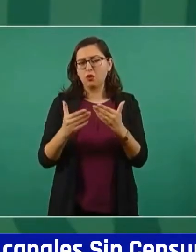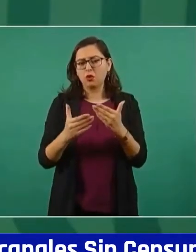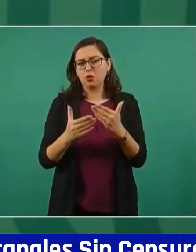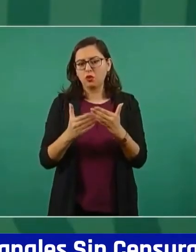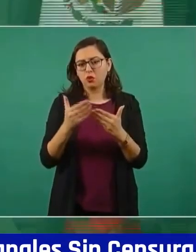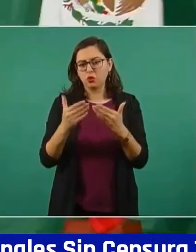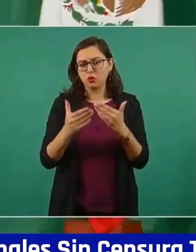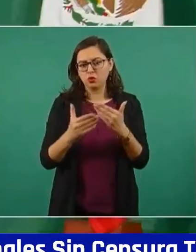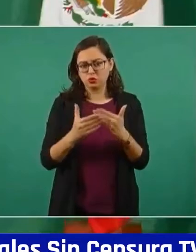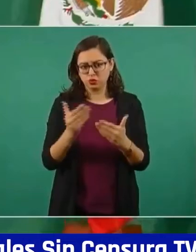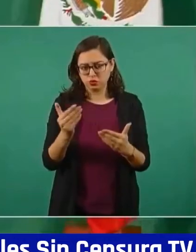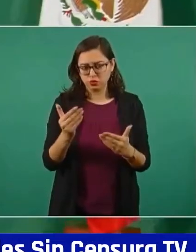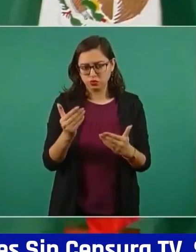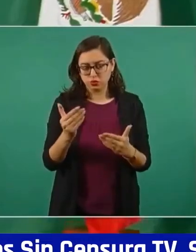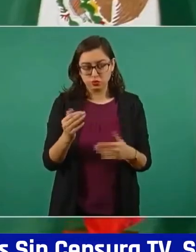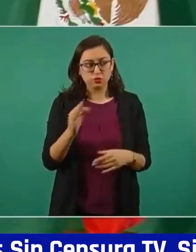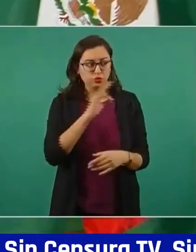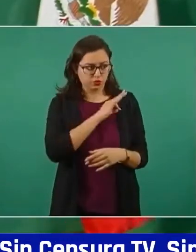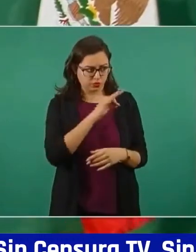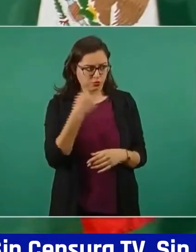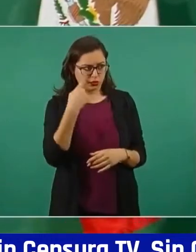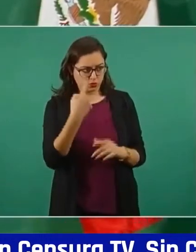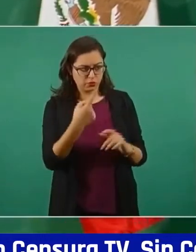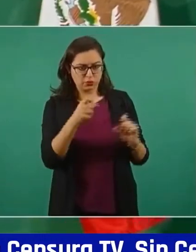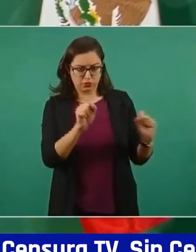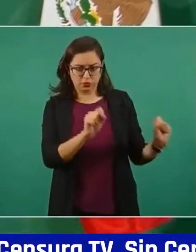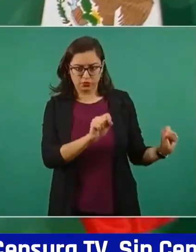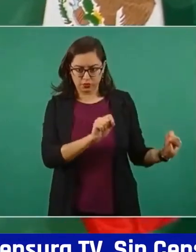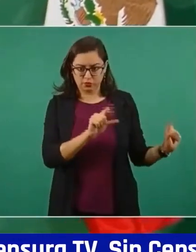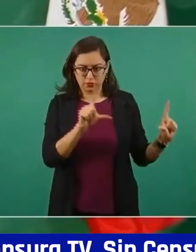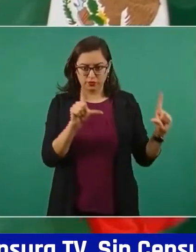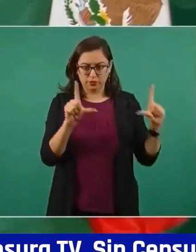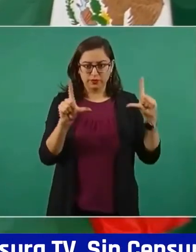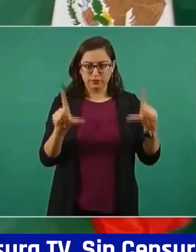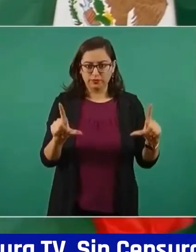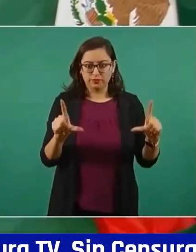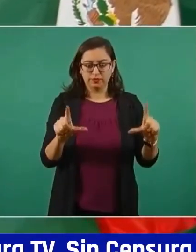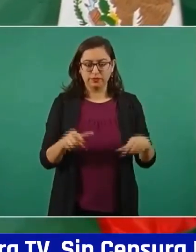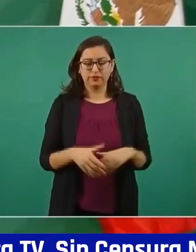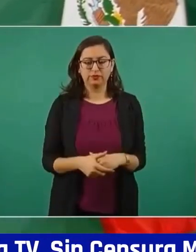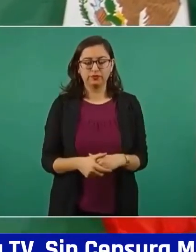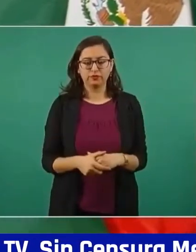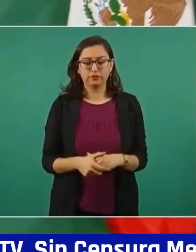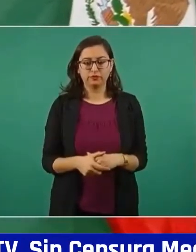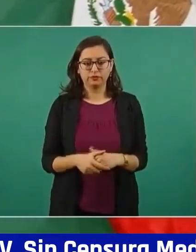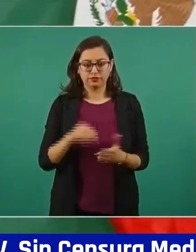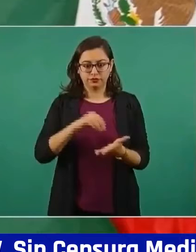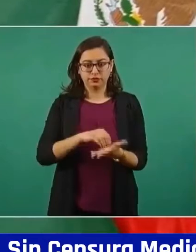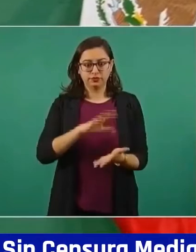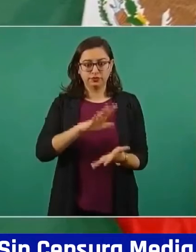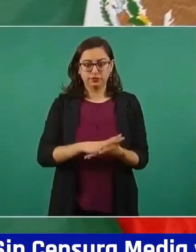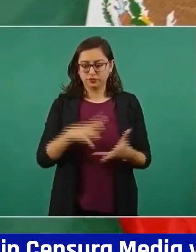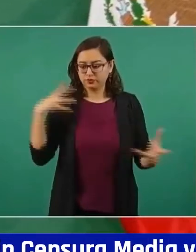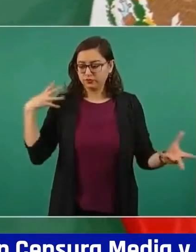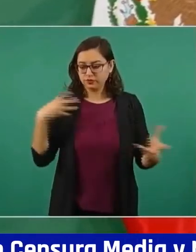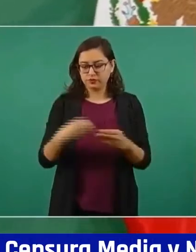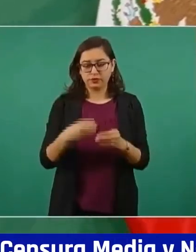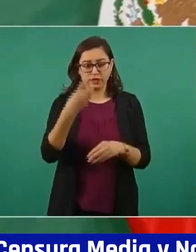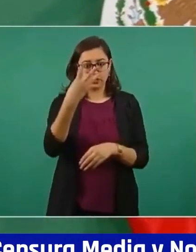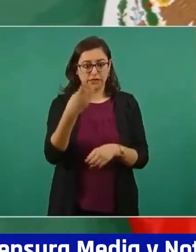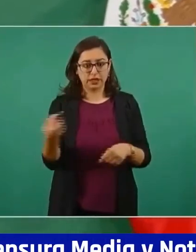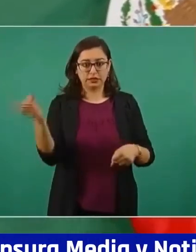Me gustaría que se ponga la tabla, el reporte de los 3